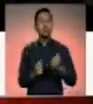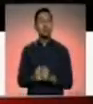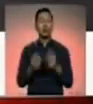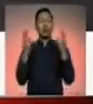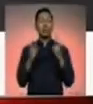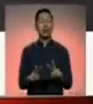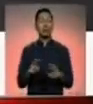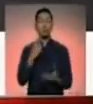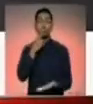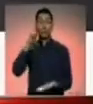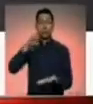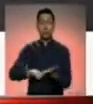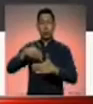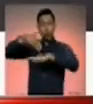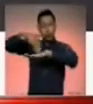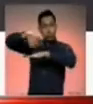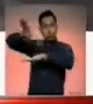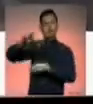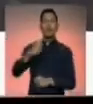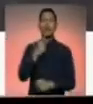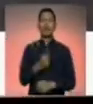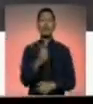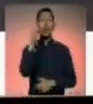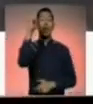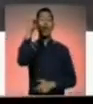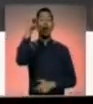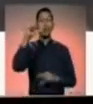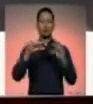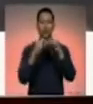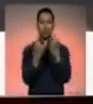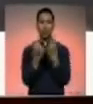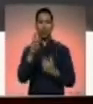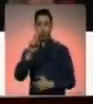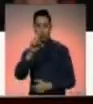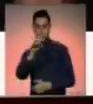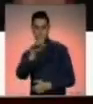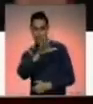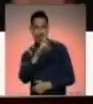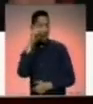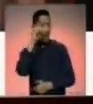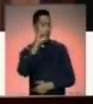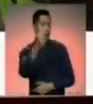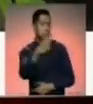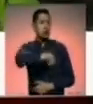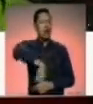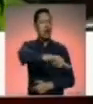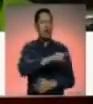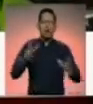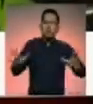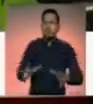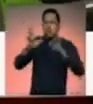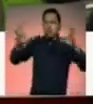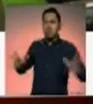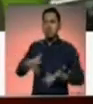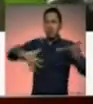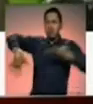Además, mediante un comunicado, rechazan que líderes del movimiento Creo inciten a organizar el caos en las